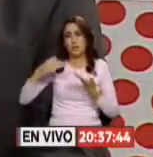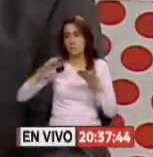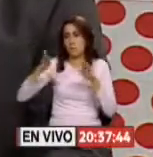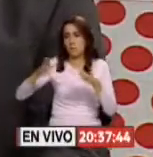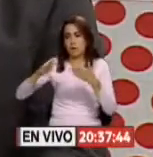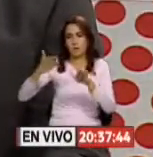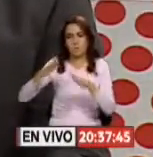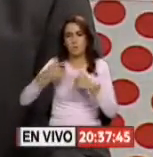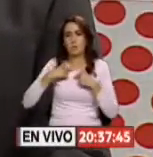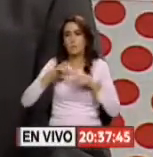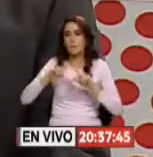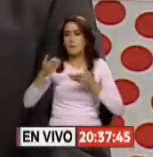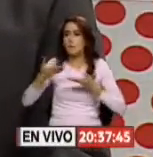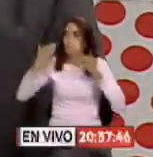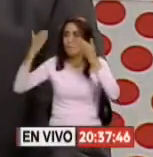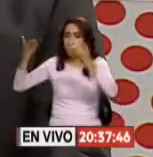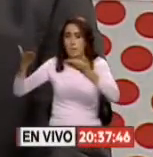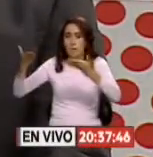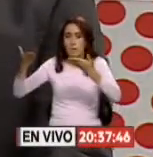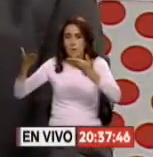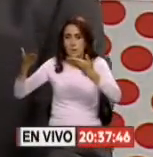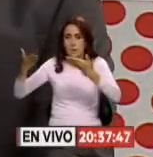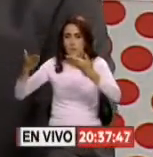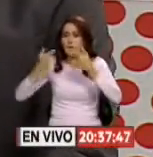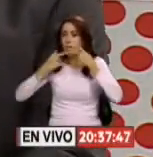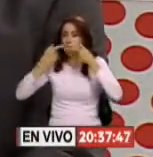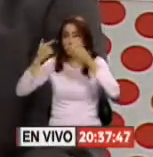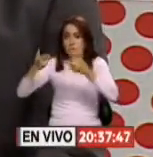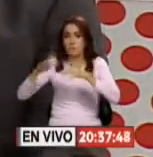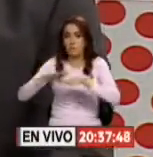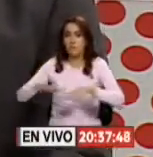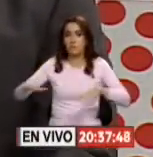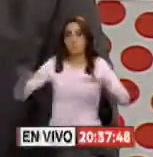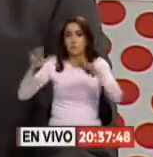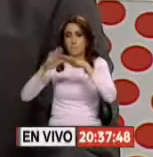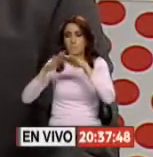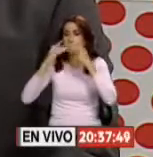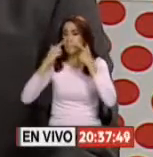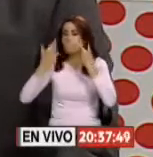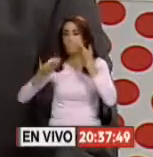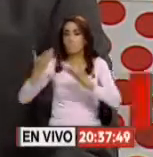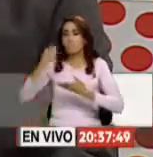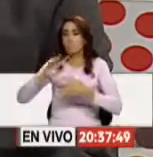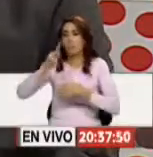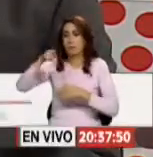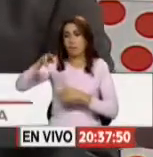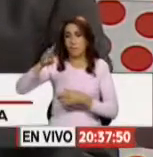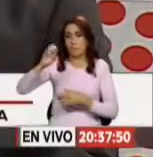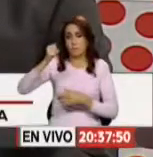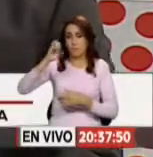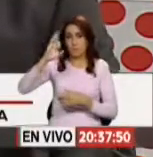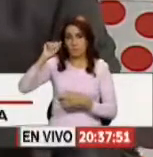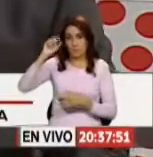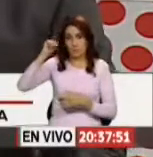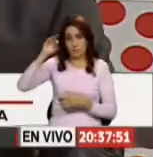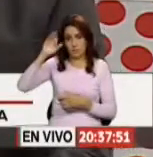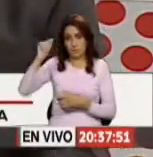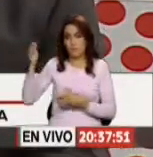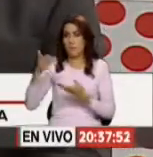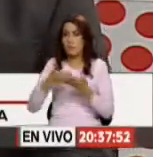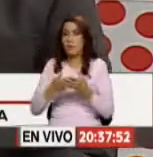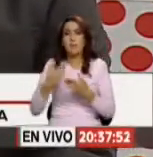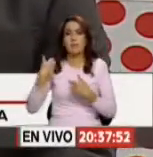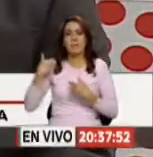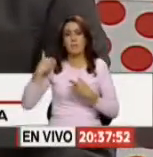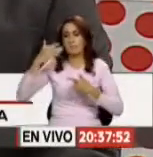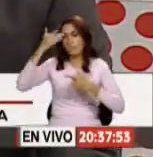el medicamento que necesita. Y eso es, hay que recordar que los pacientes de próstata son pacientes añosos que tienen muchas enfermedades atrás